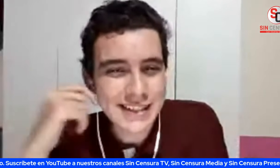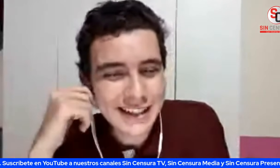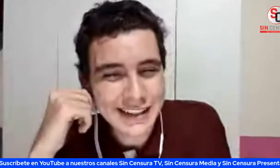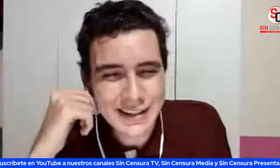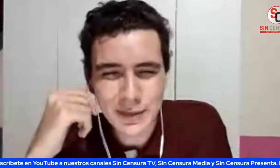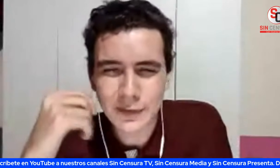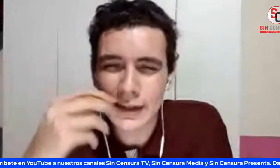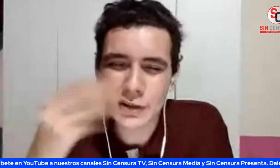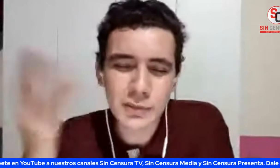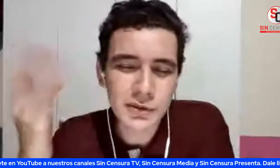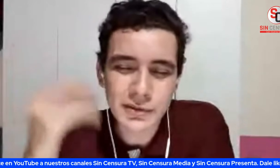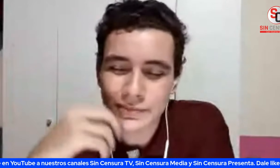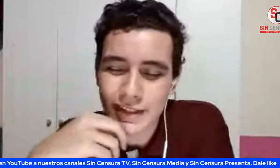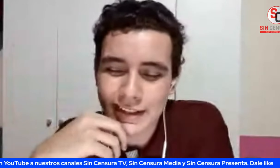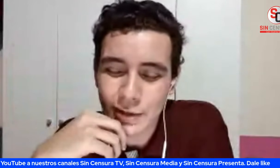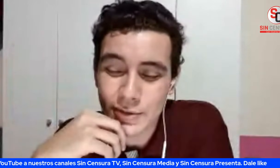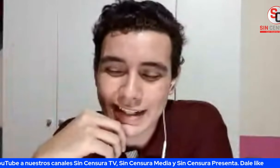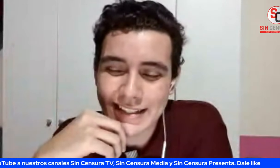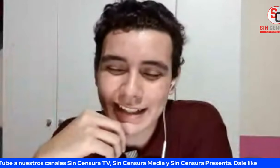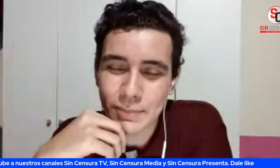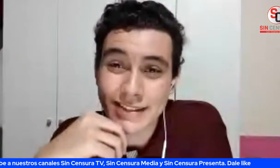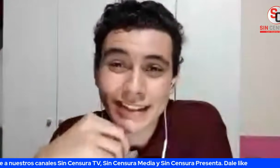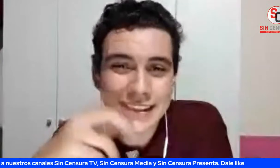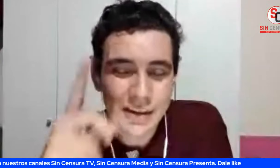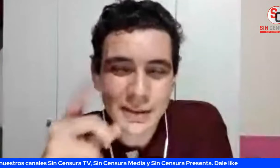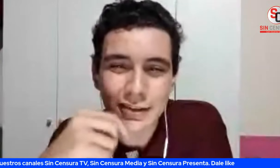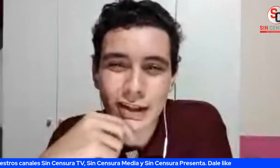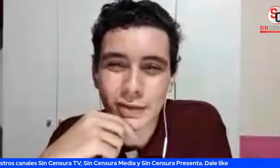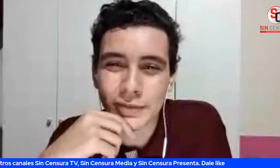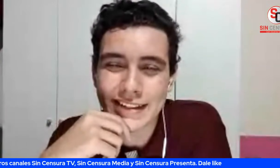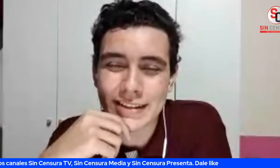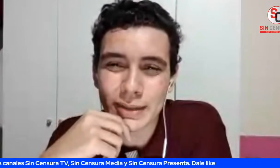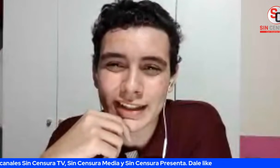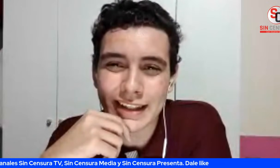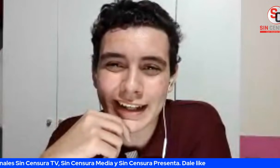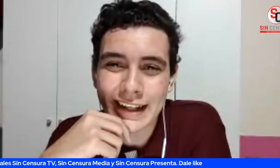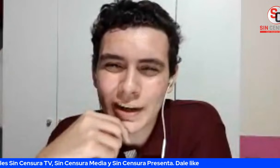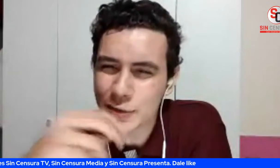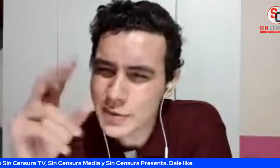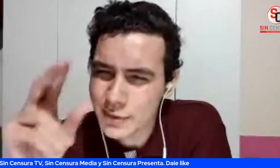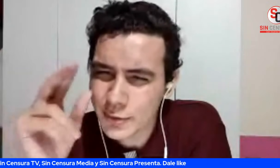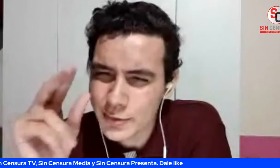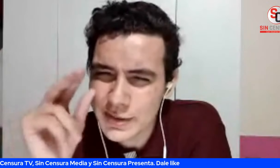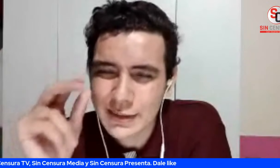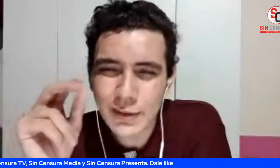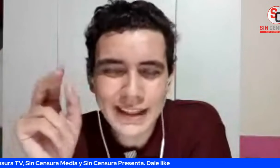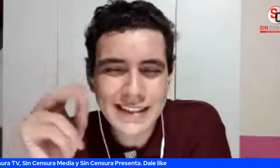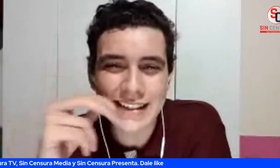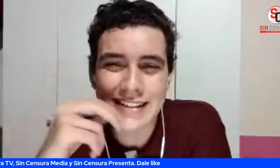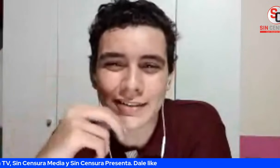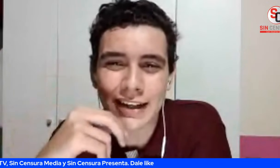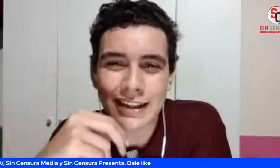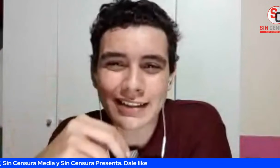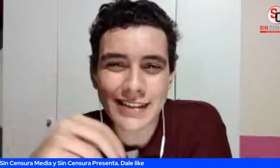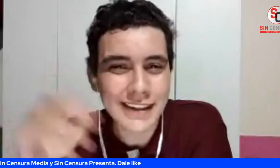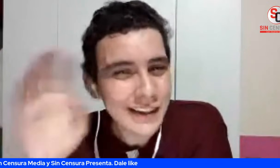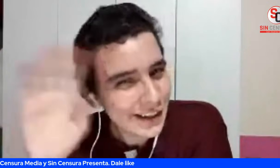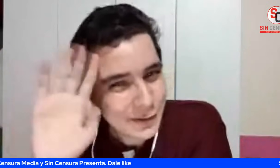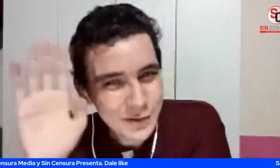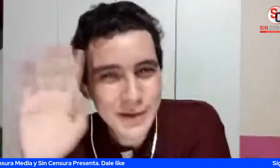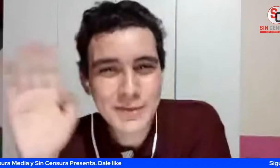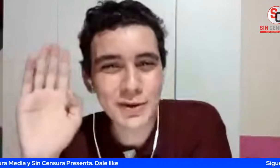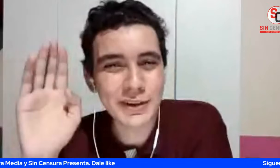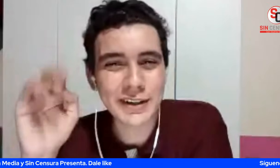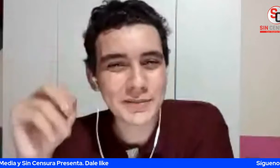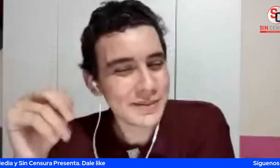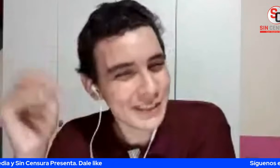tanto es así que Andrés Manuel, como cereza en el pastel, terminando la conferencia mañanera, justito antes de que se vaya, le dice,